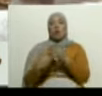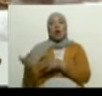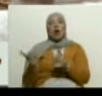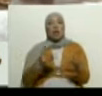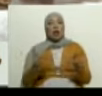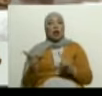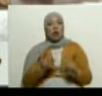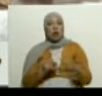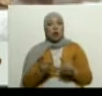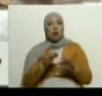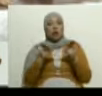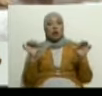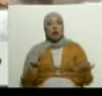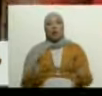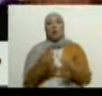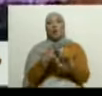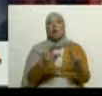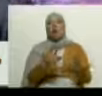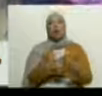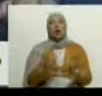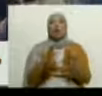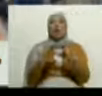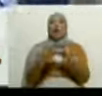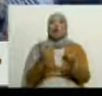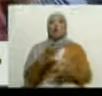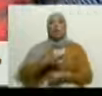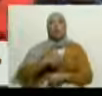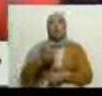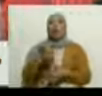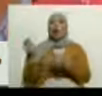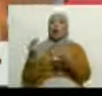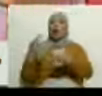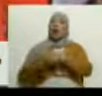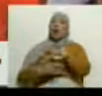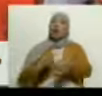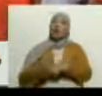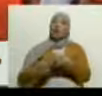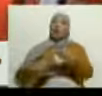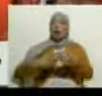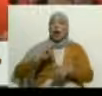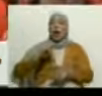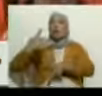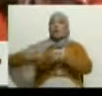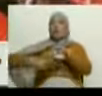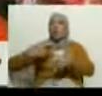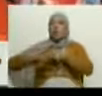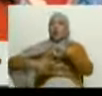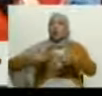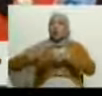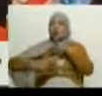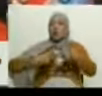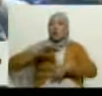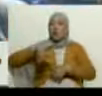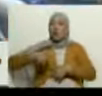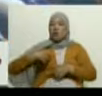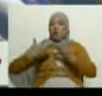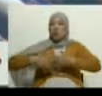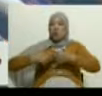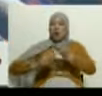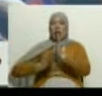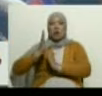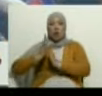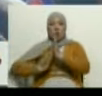el sistema de paz. Otra cosa para generar la paz es la producción, pues tenemos que producir para mejorar nuestros ingresos, para mejorar